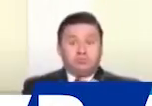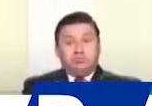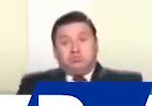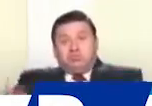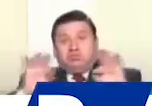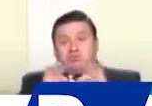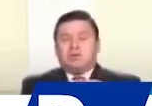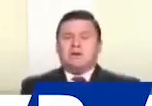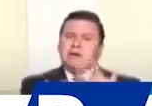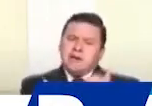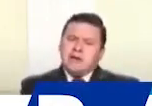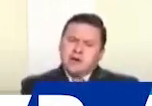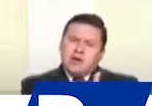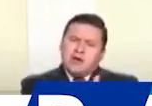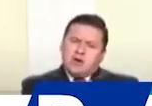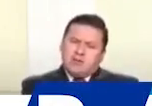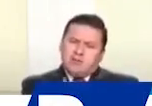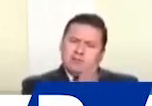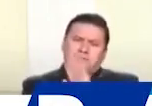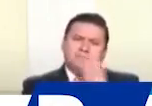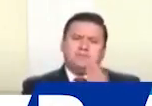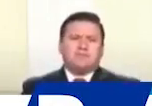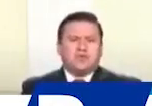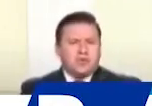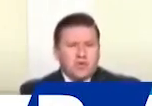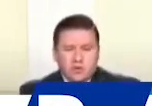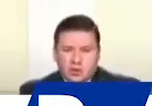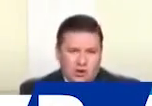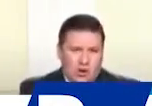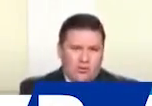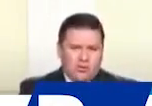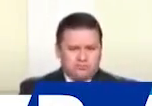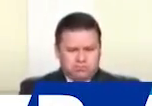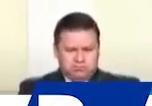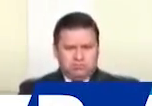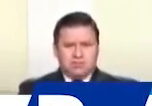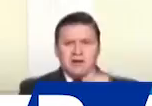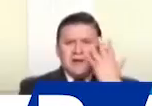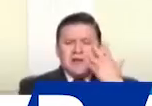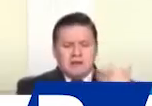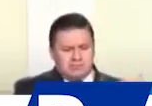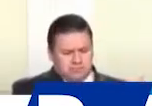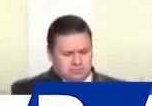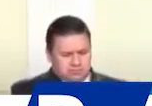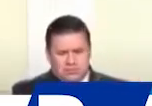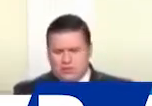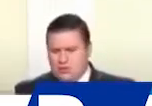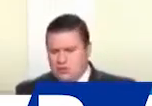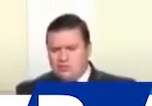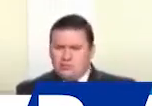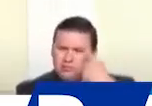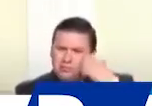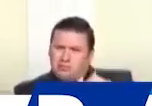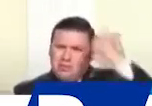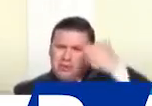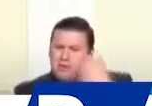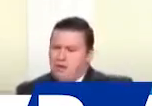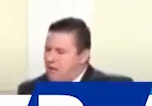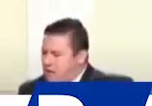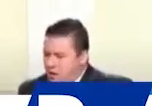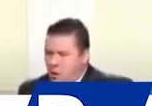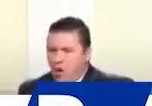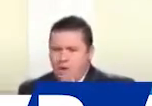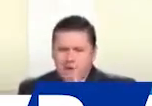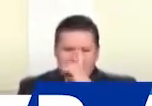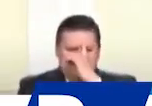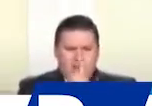quisiera compartirles a ustedes cómo ha sido este ejercicio de los últimos días con el equipo de expertos y cuáles son las